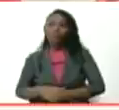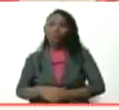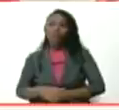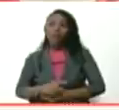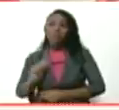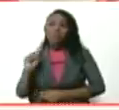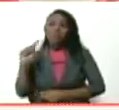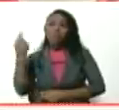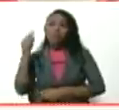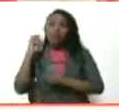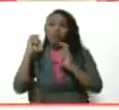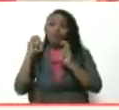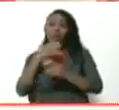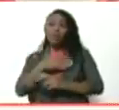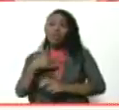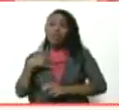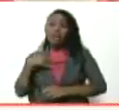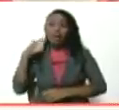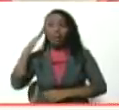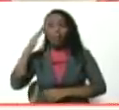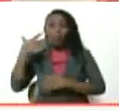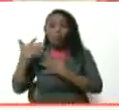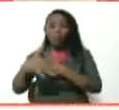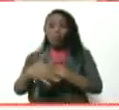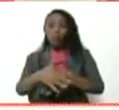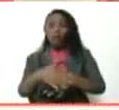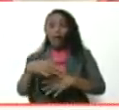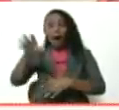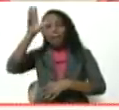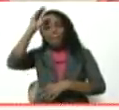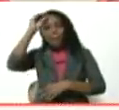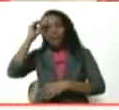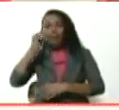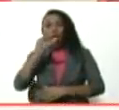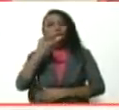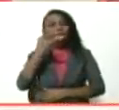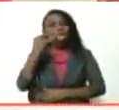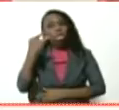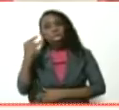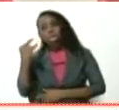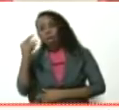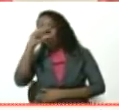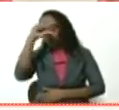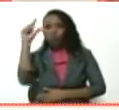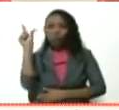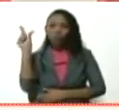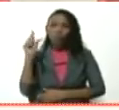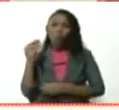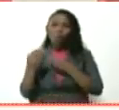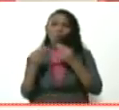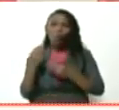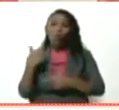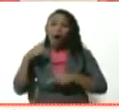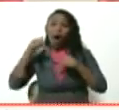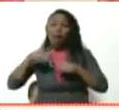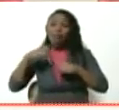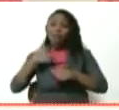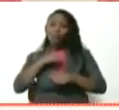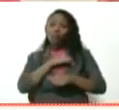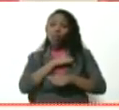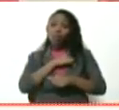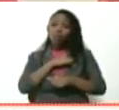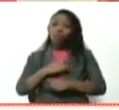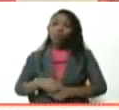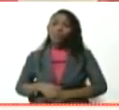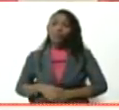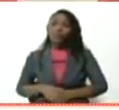primer requisito de alguien que quiera ser militante es que aprenda a enamorarse de este partido. Nosotros aquí, todos nosotros y